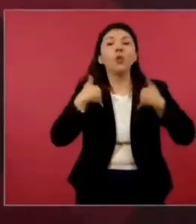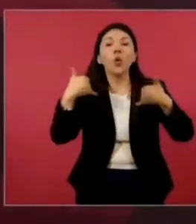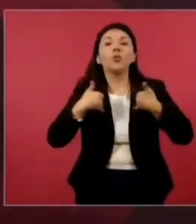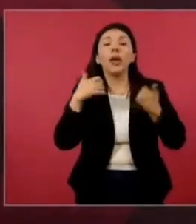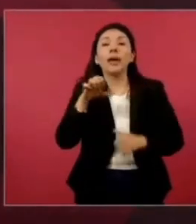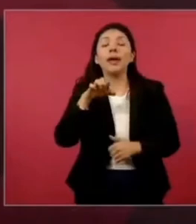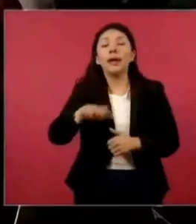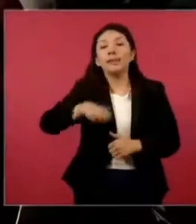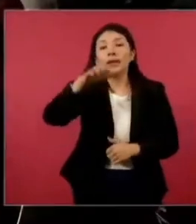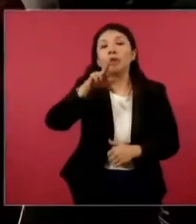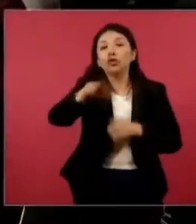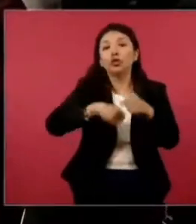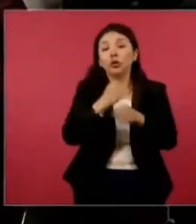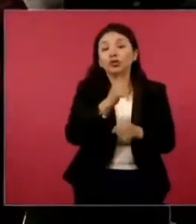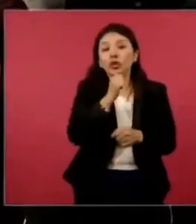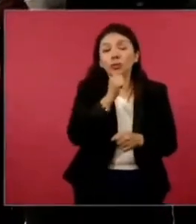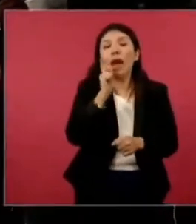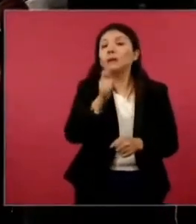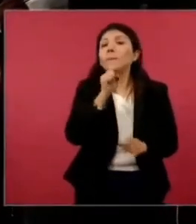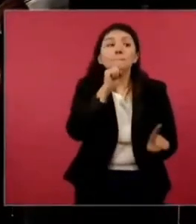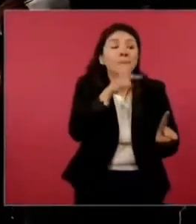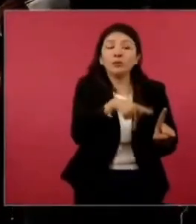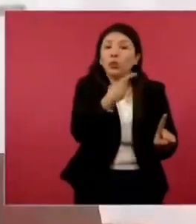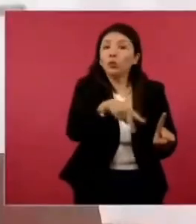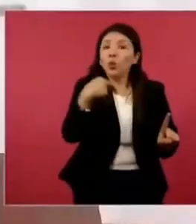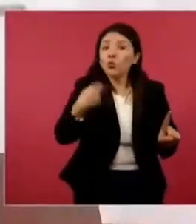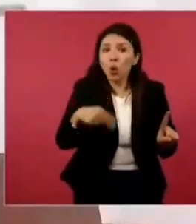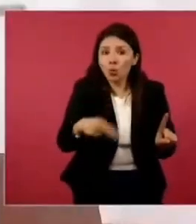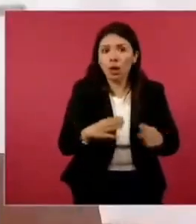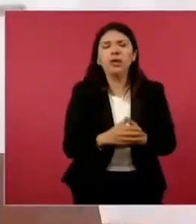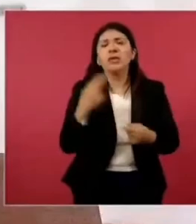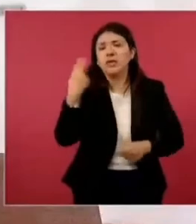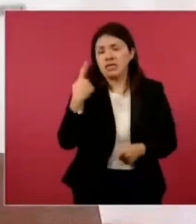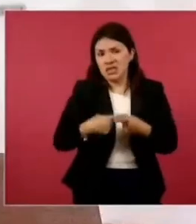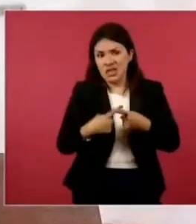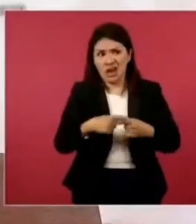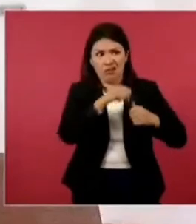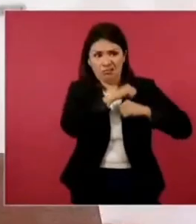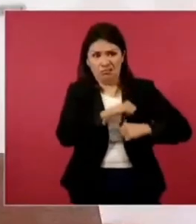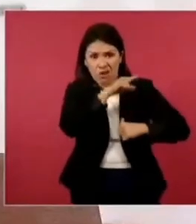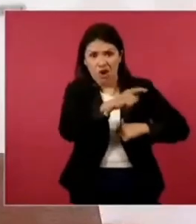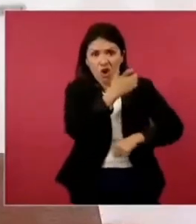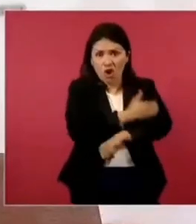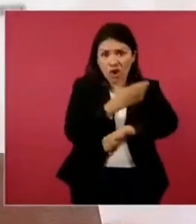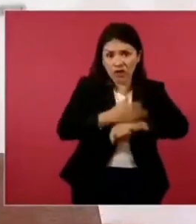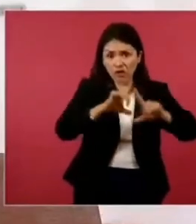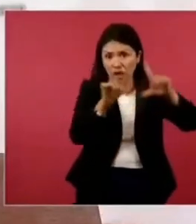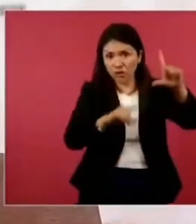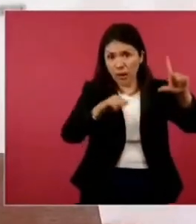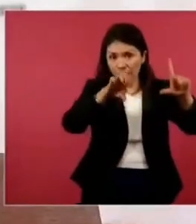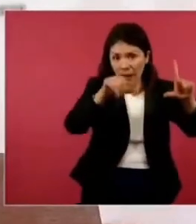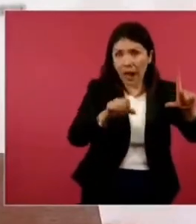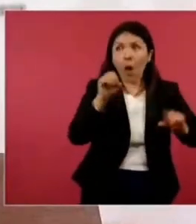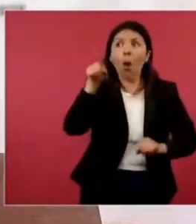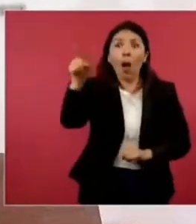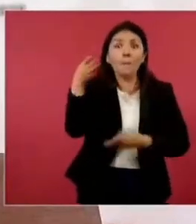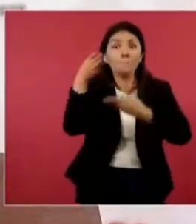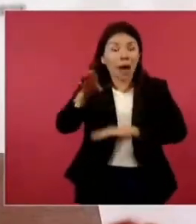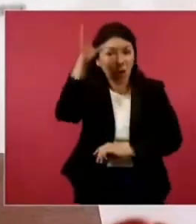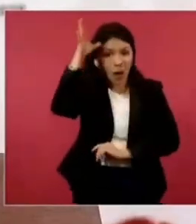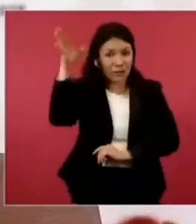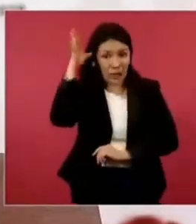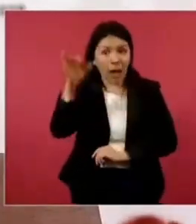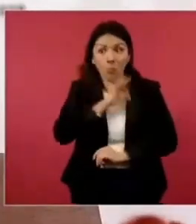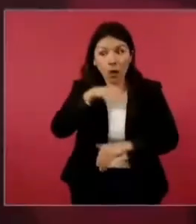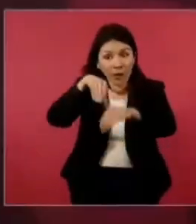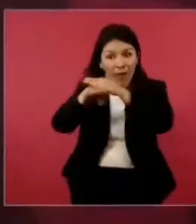de edad están a nombre de los menores de edad. Ni la Coordinación Nacional de Becas ni el Banco Azteca pueden acceder a